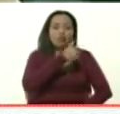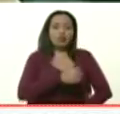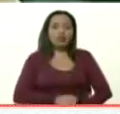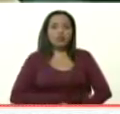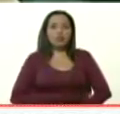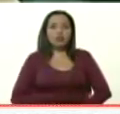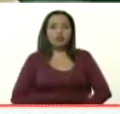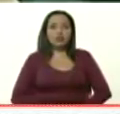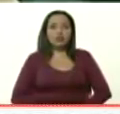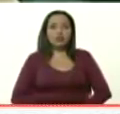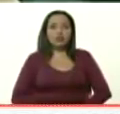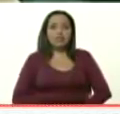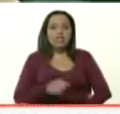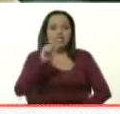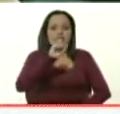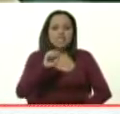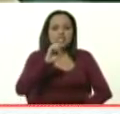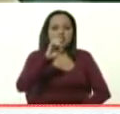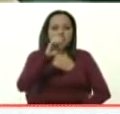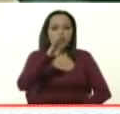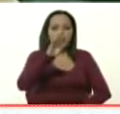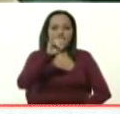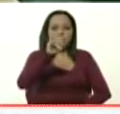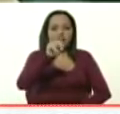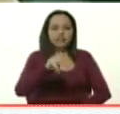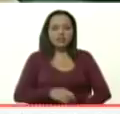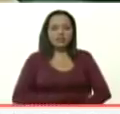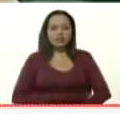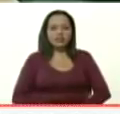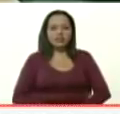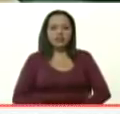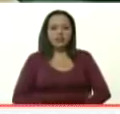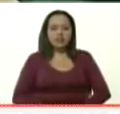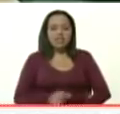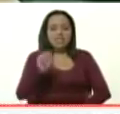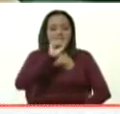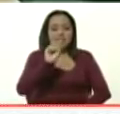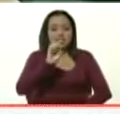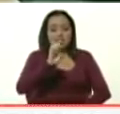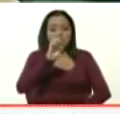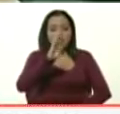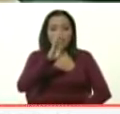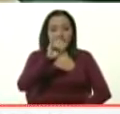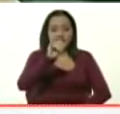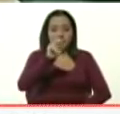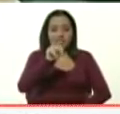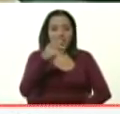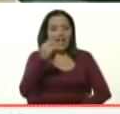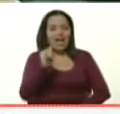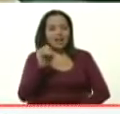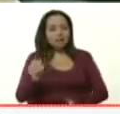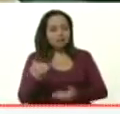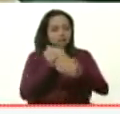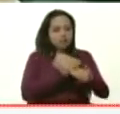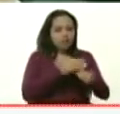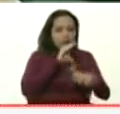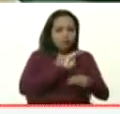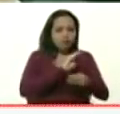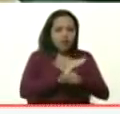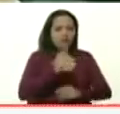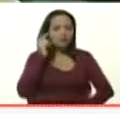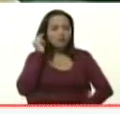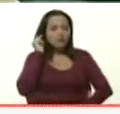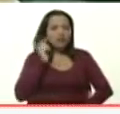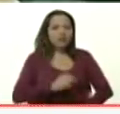general en jefe González López, que el SEBIN tiene bajo su custodia a la senadora